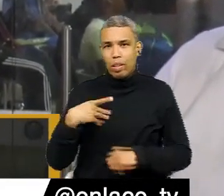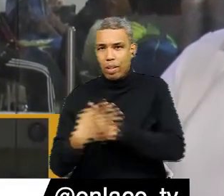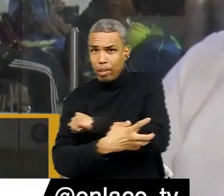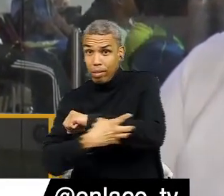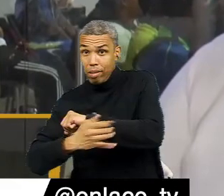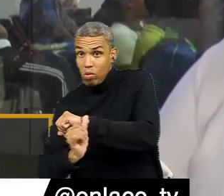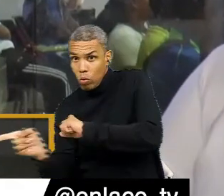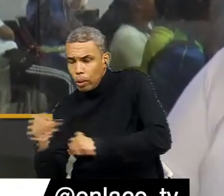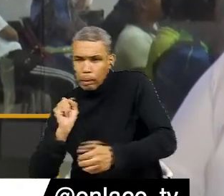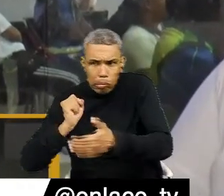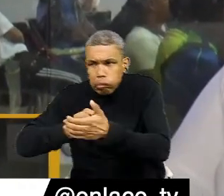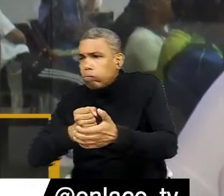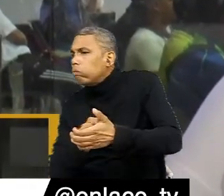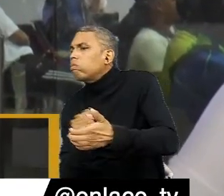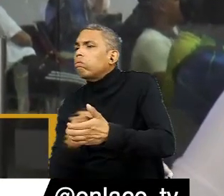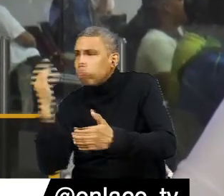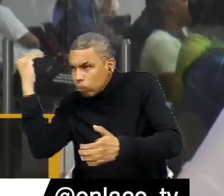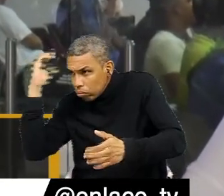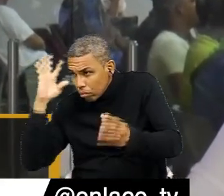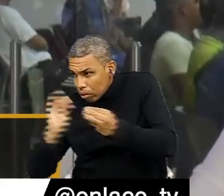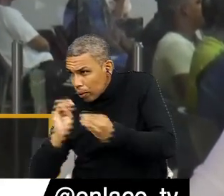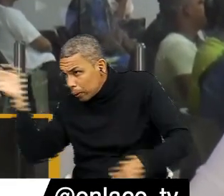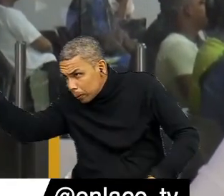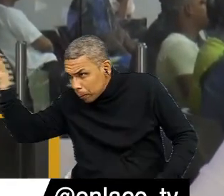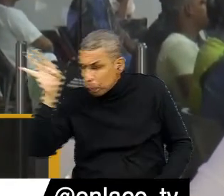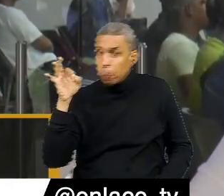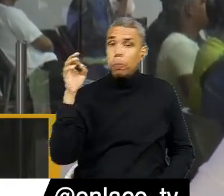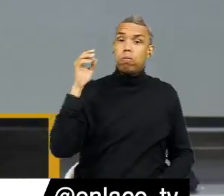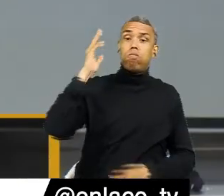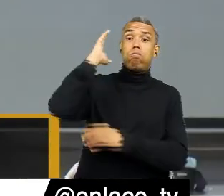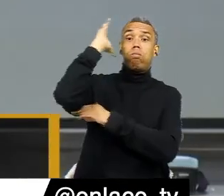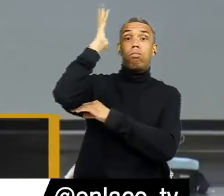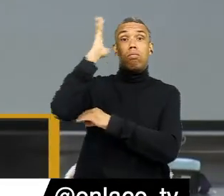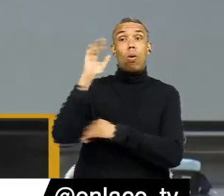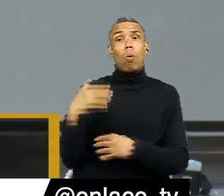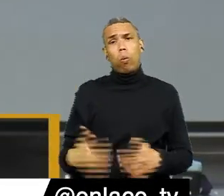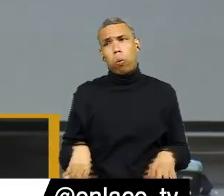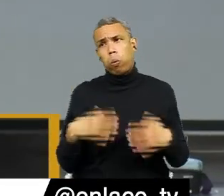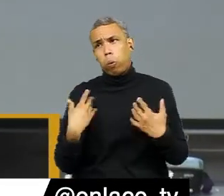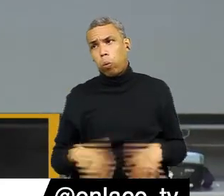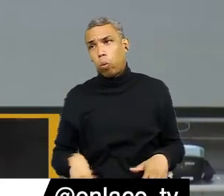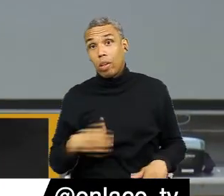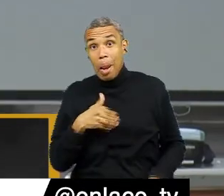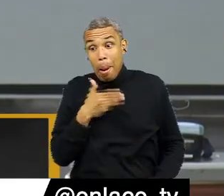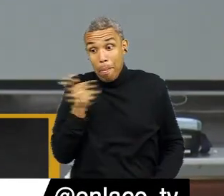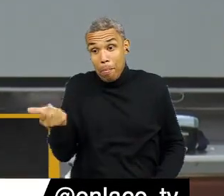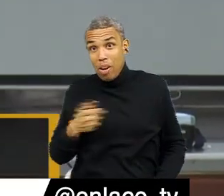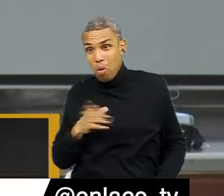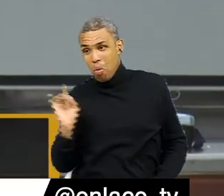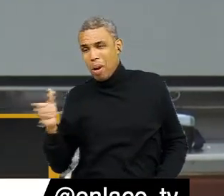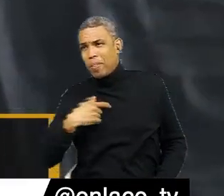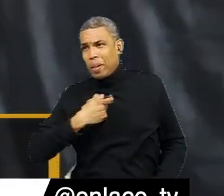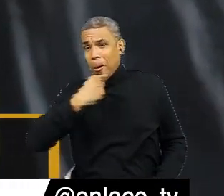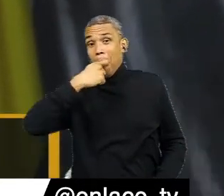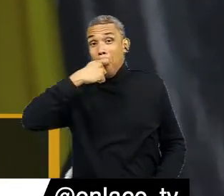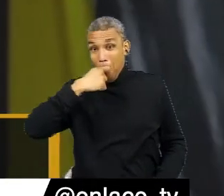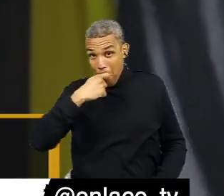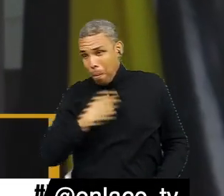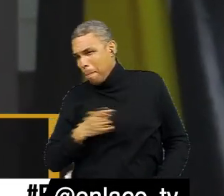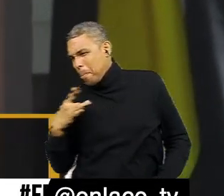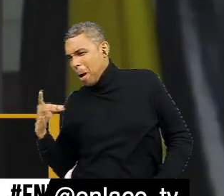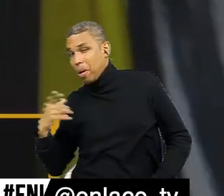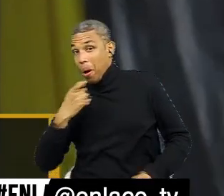traer tremendo árbitro, obviamente a nivel mundial. Es el mejor árbitro que tiene Colombia y hoy nos representa de muy buena manera en